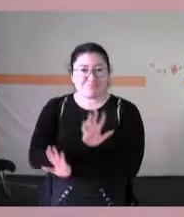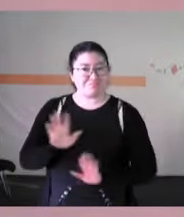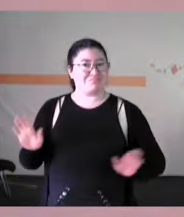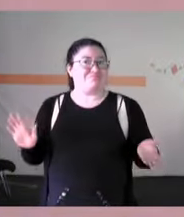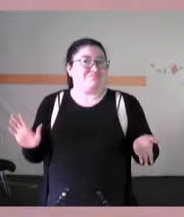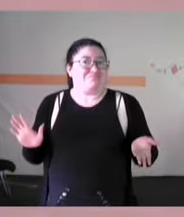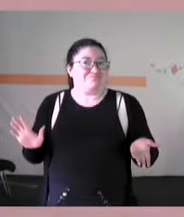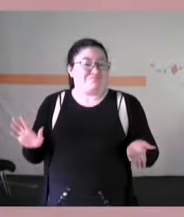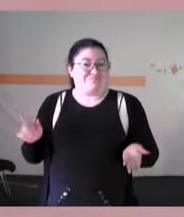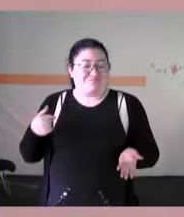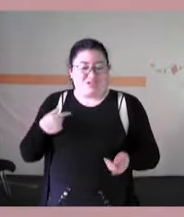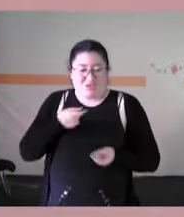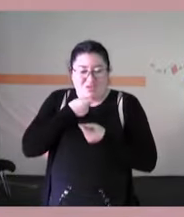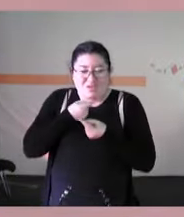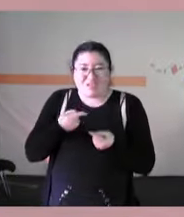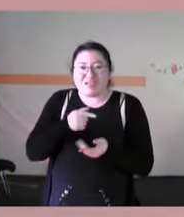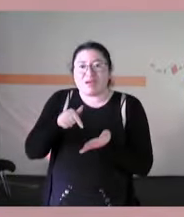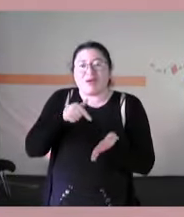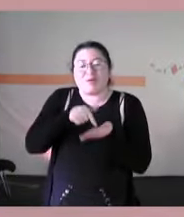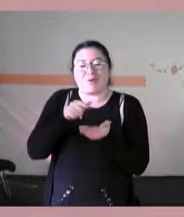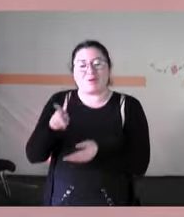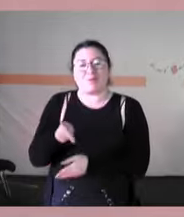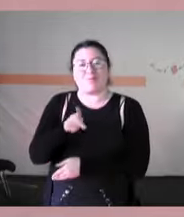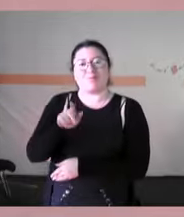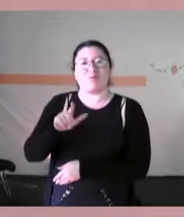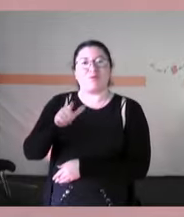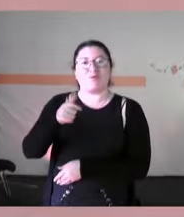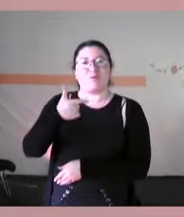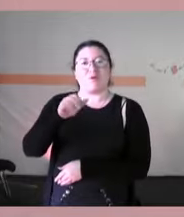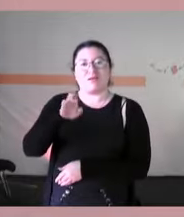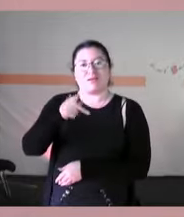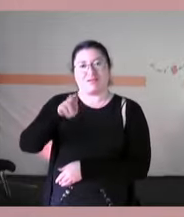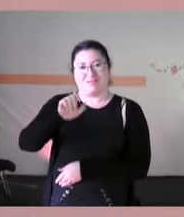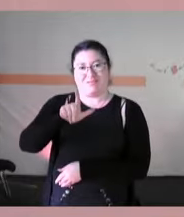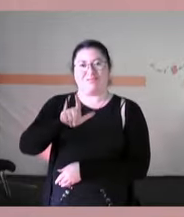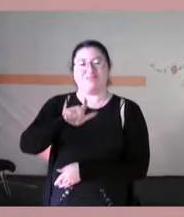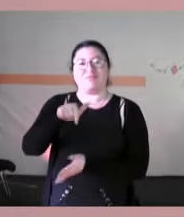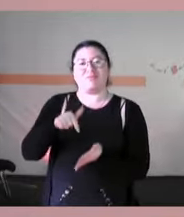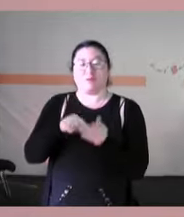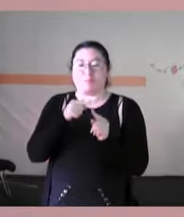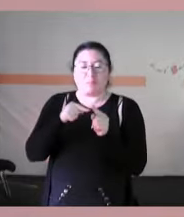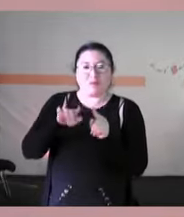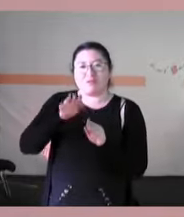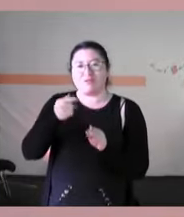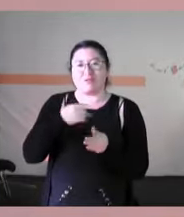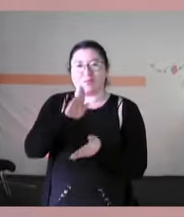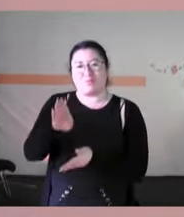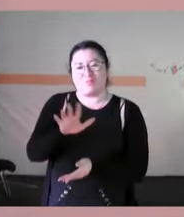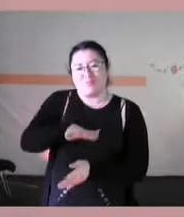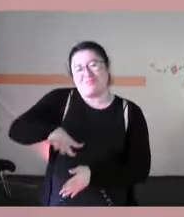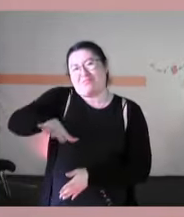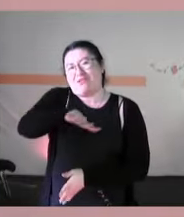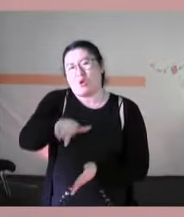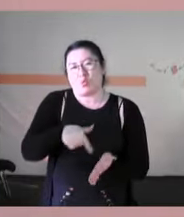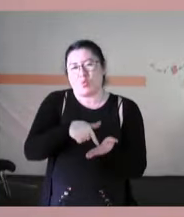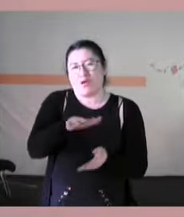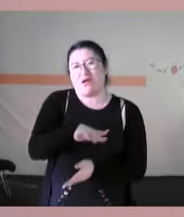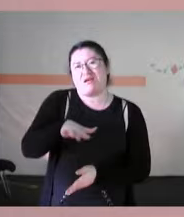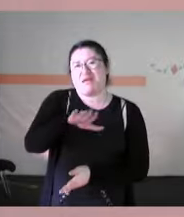soy una niña de Guayaquil de clase media que creció en un barrio llamado Los Esteros, que es como el culo del mundo.